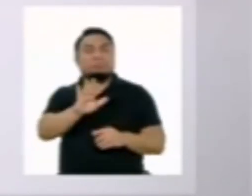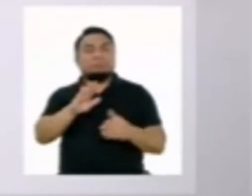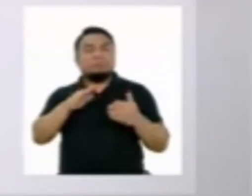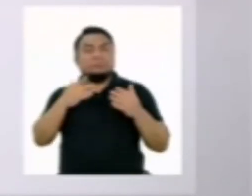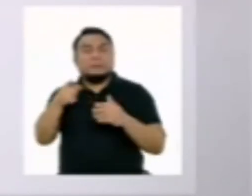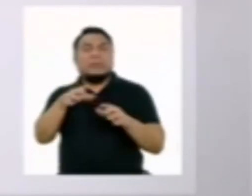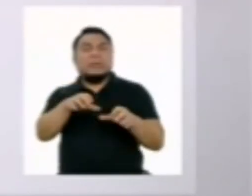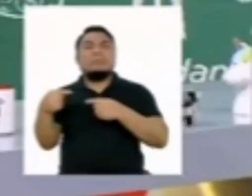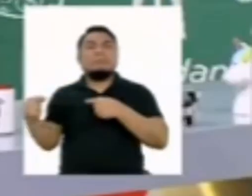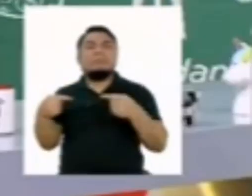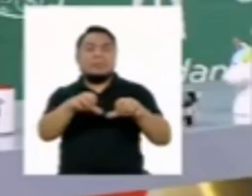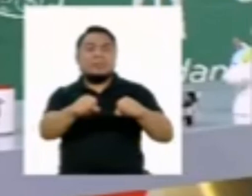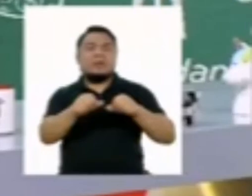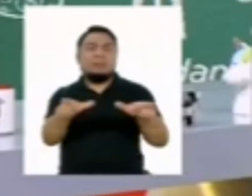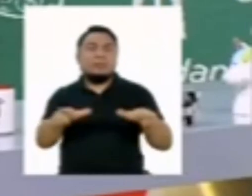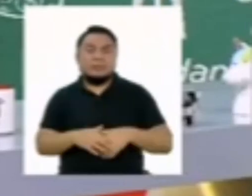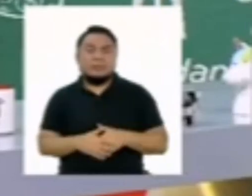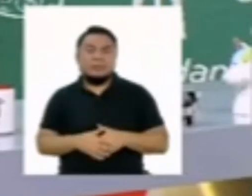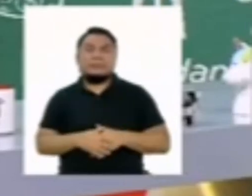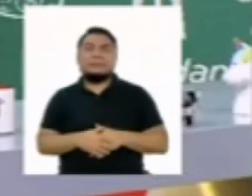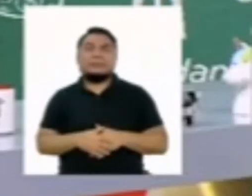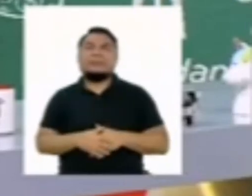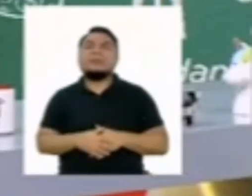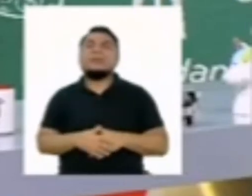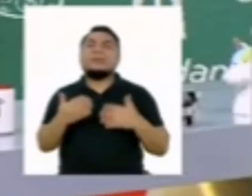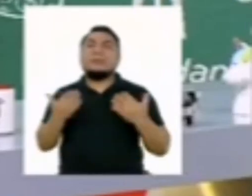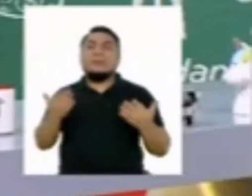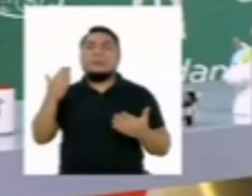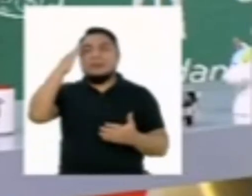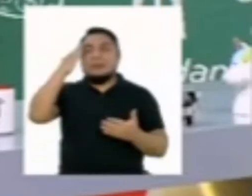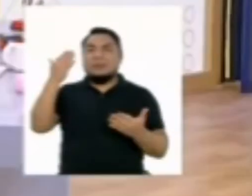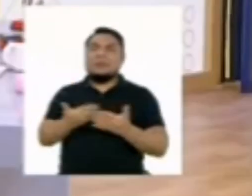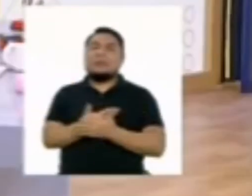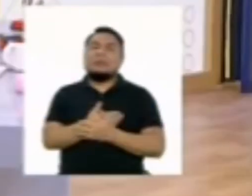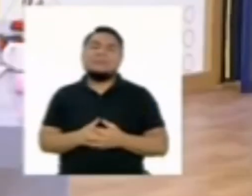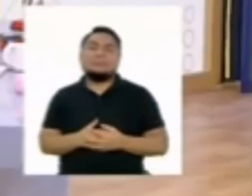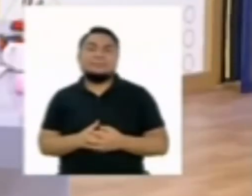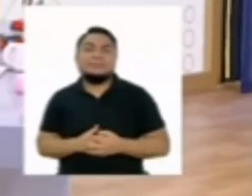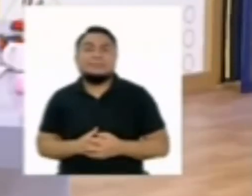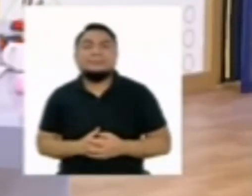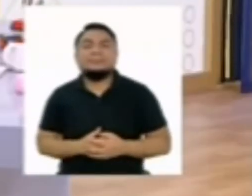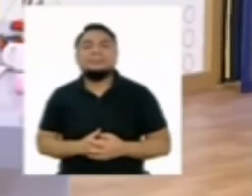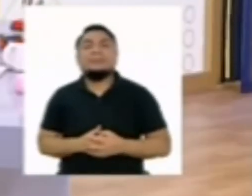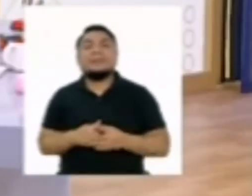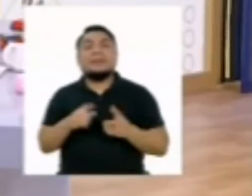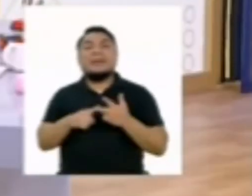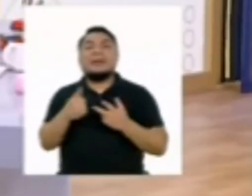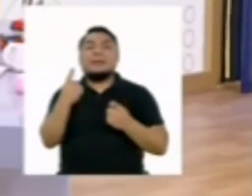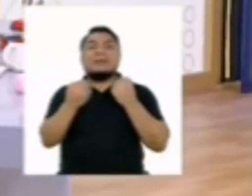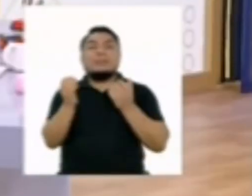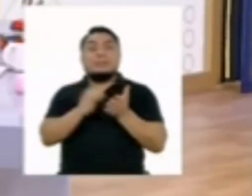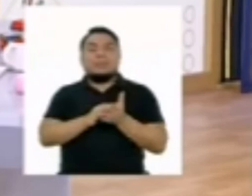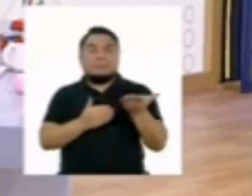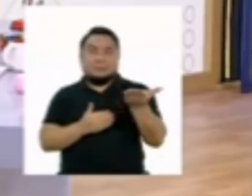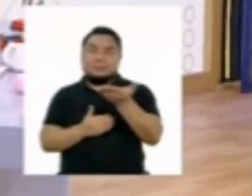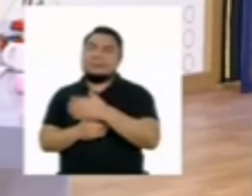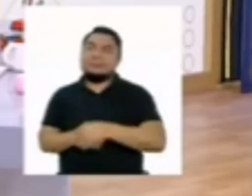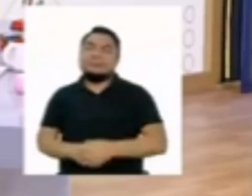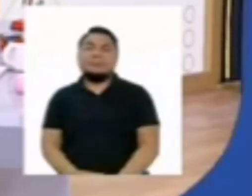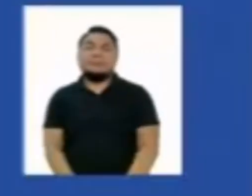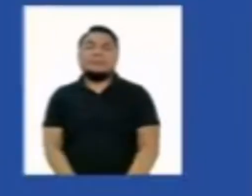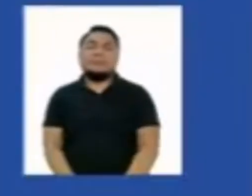nativas por el territorio. ¡Asu! Ahora sabemos algo nuevo. Nos llegó una pregunta más. Ahí